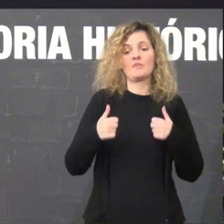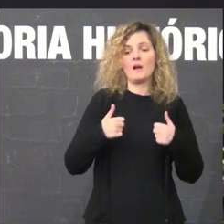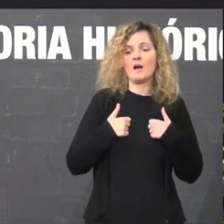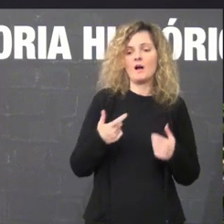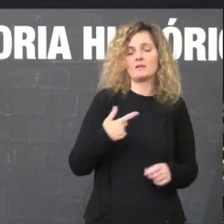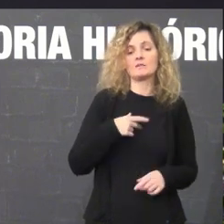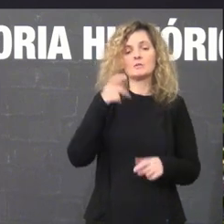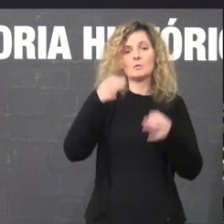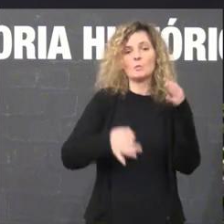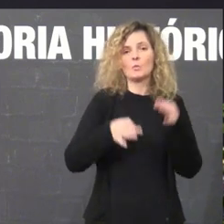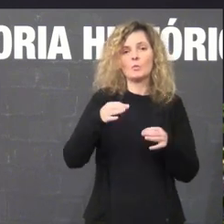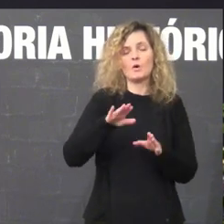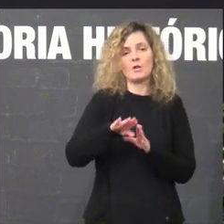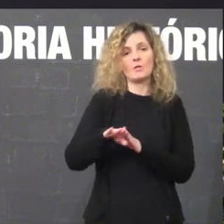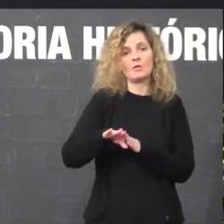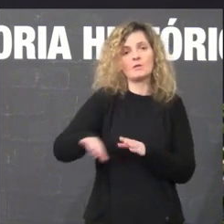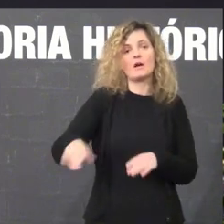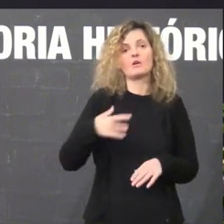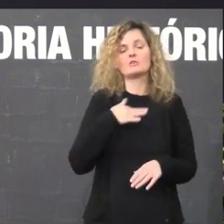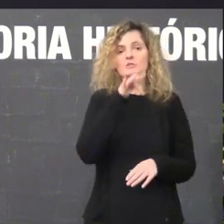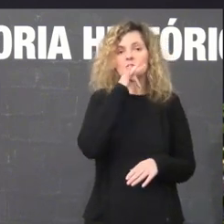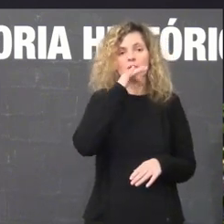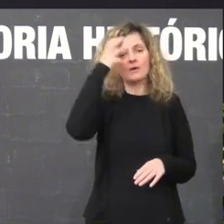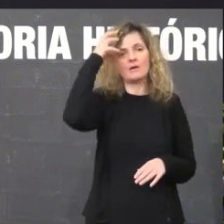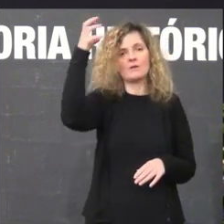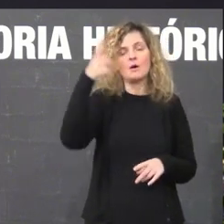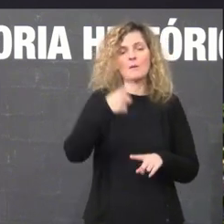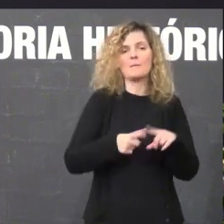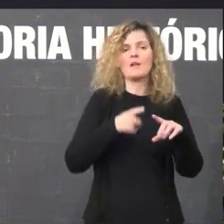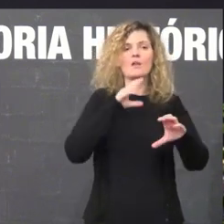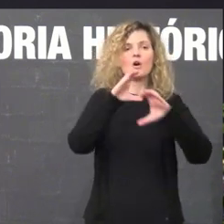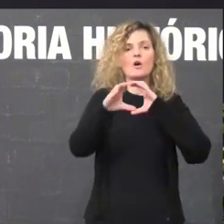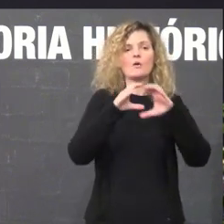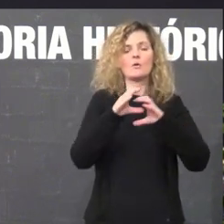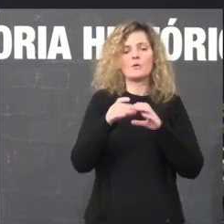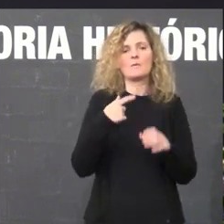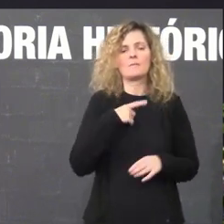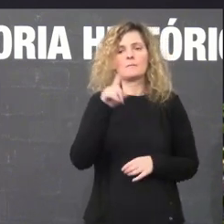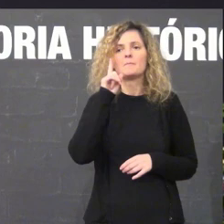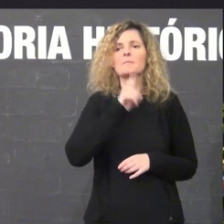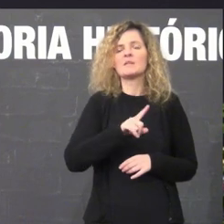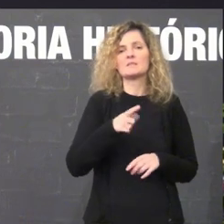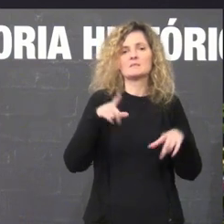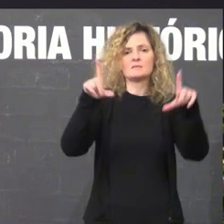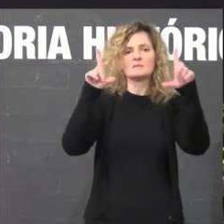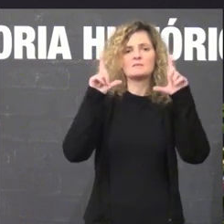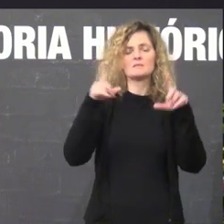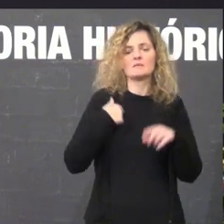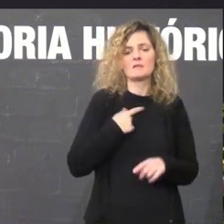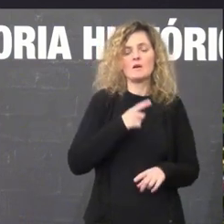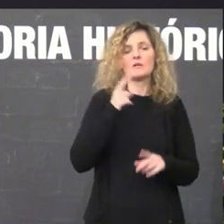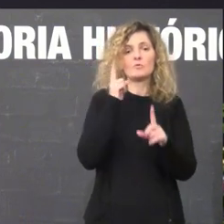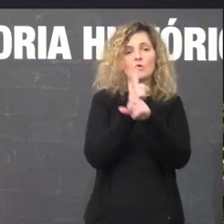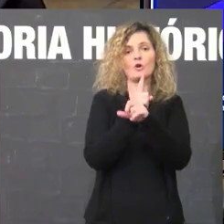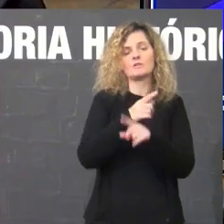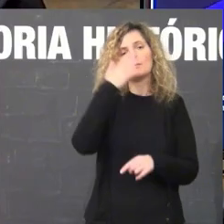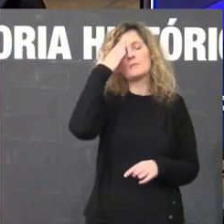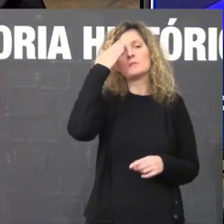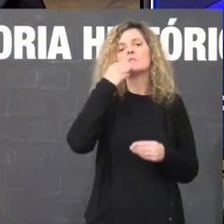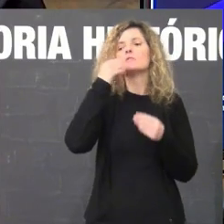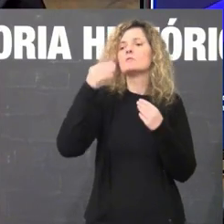ultraderetistas aínda monarquía medios de comunicación que mienten en portada que cargan contra memoria histórica